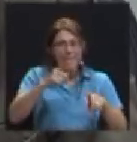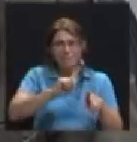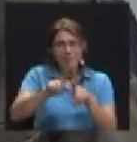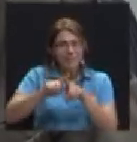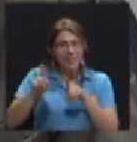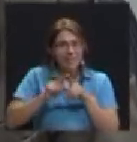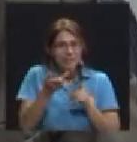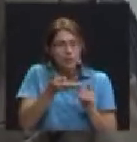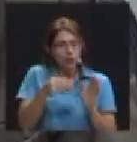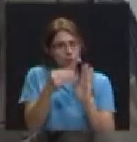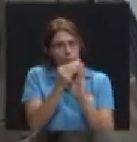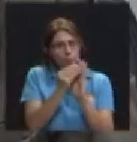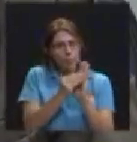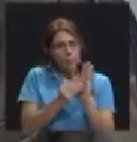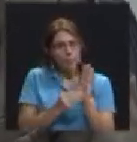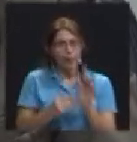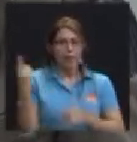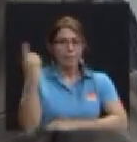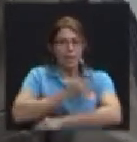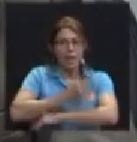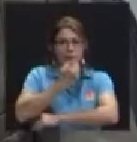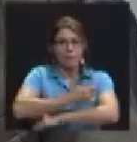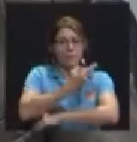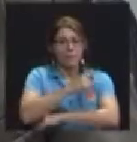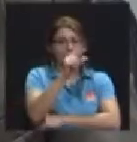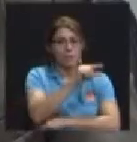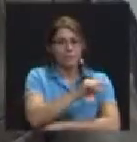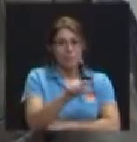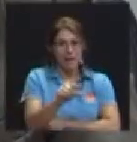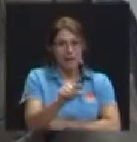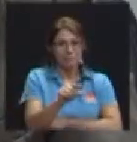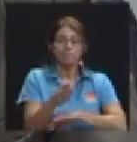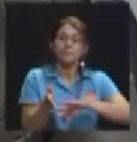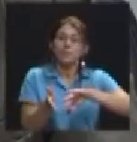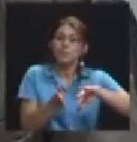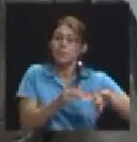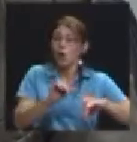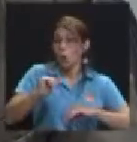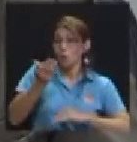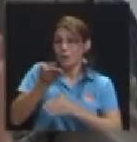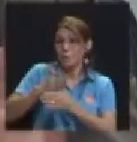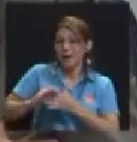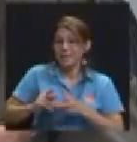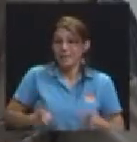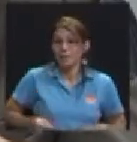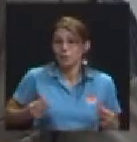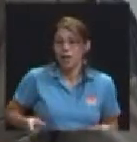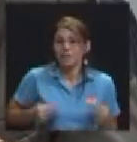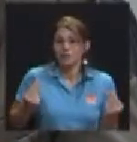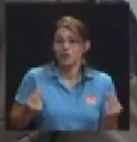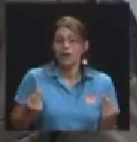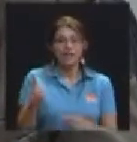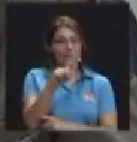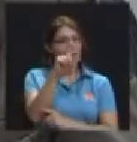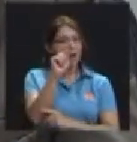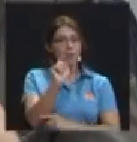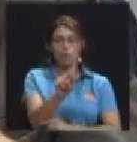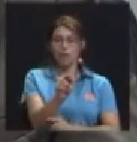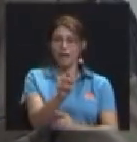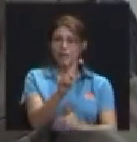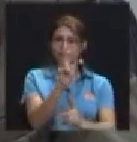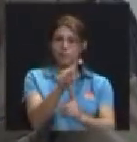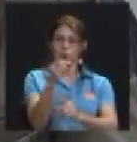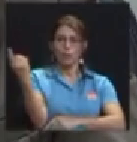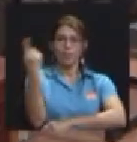se apuntan diariamente durante una semana. Y hay otra parte de los gastos que se van a preguntar en un solo momento, ¿verdad? Pero